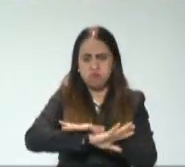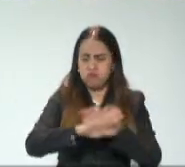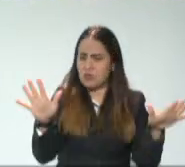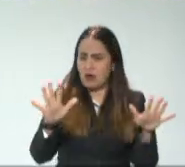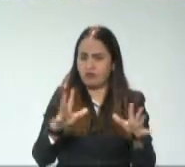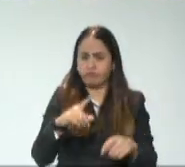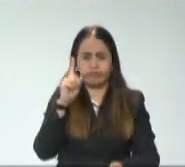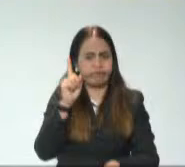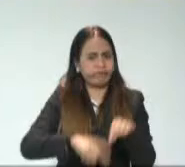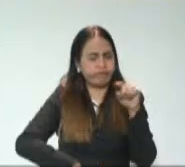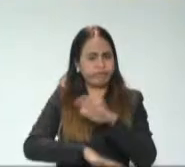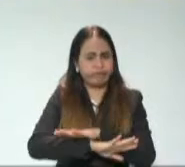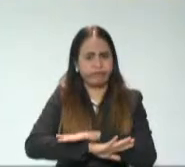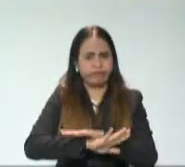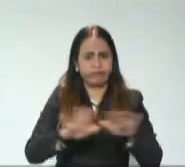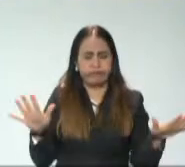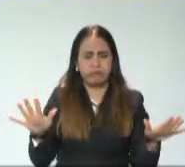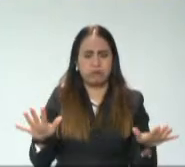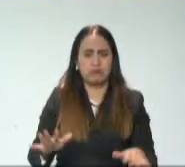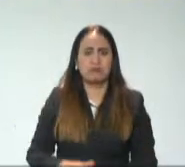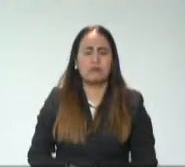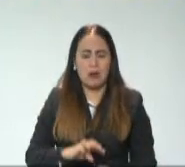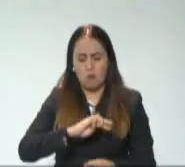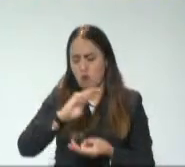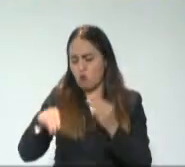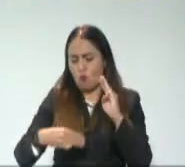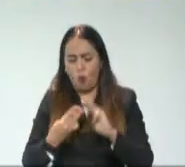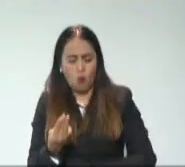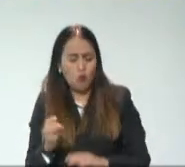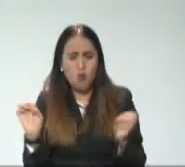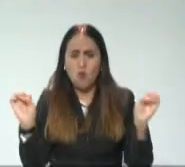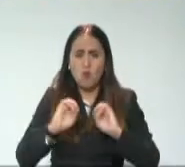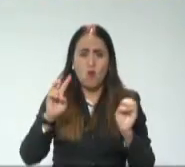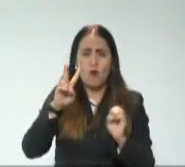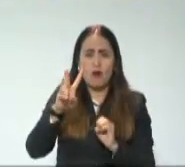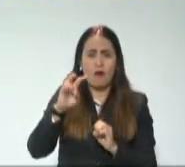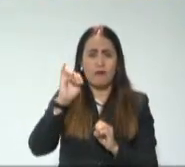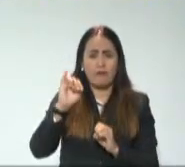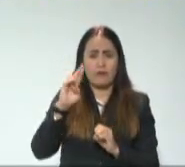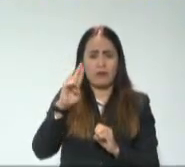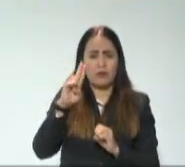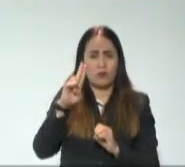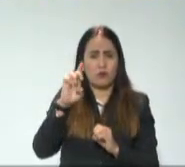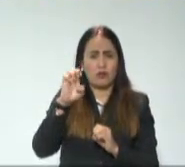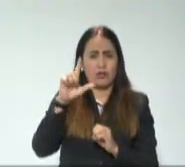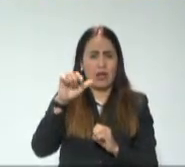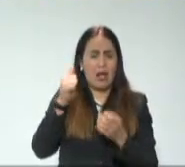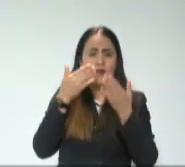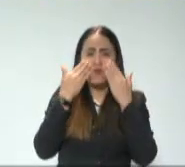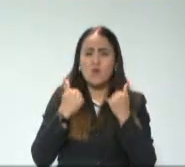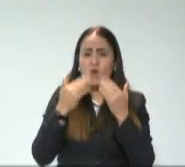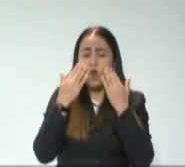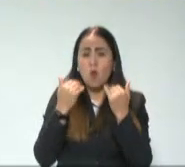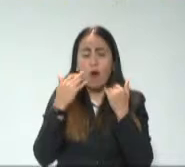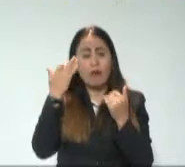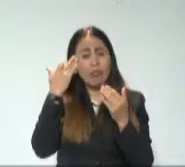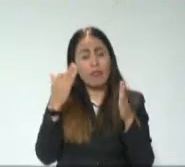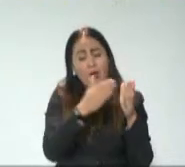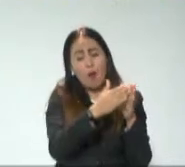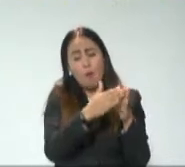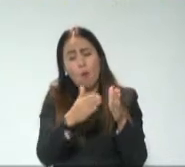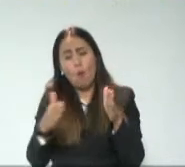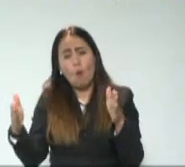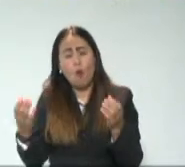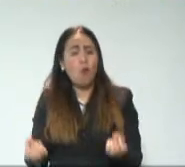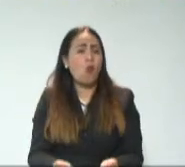eliminar de todo el planeta la viruela cuánto tiempo se llevó eso al menos